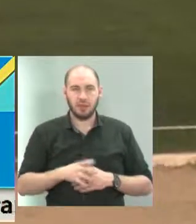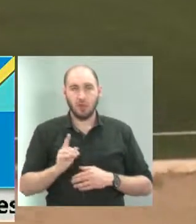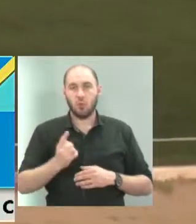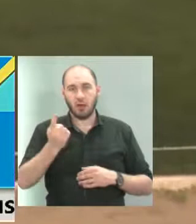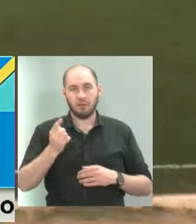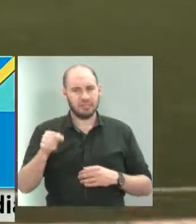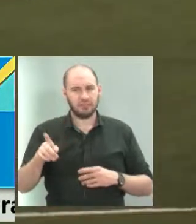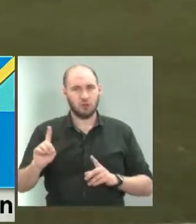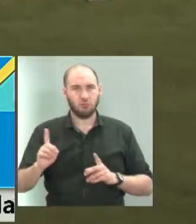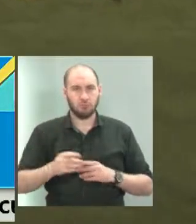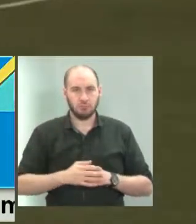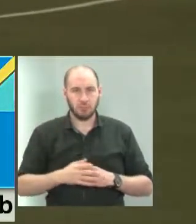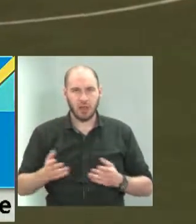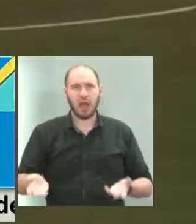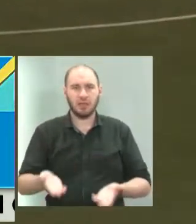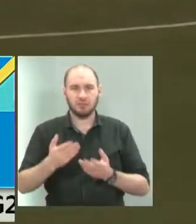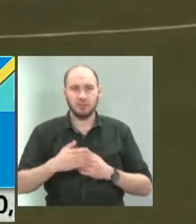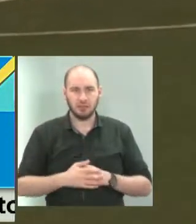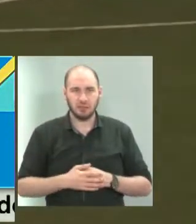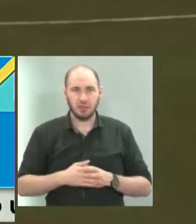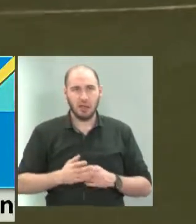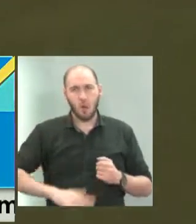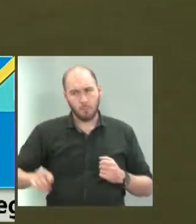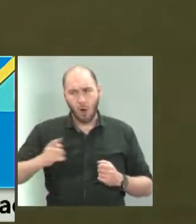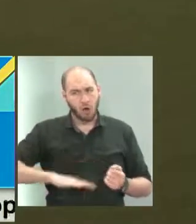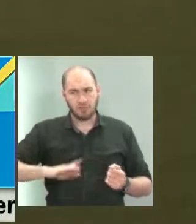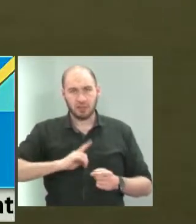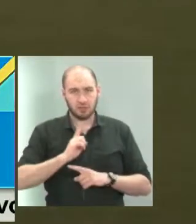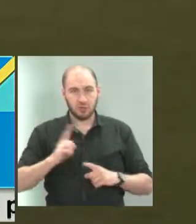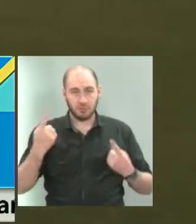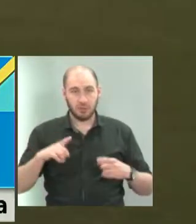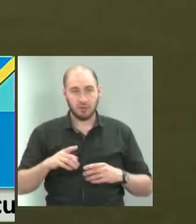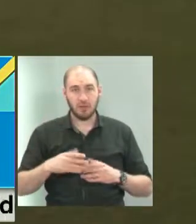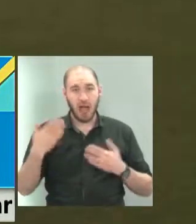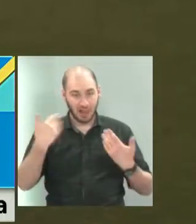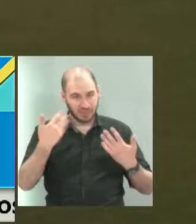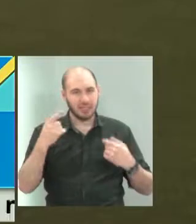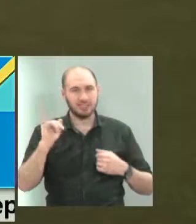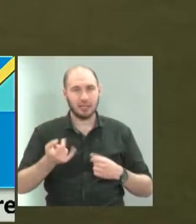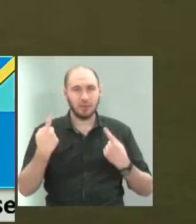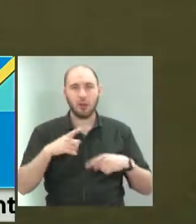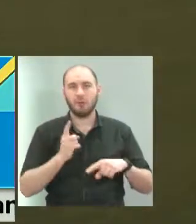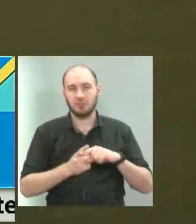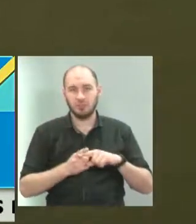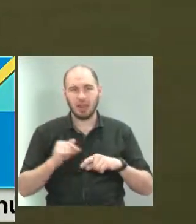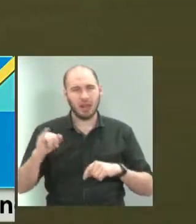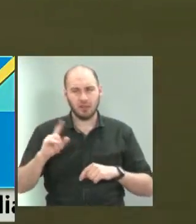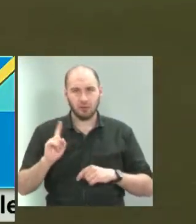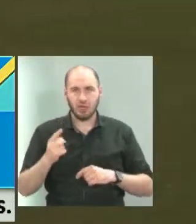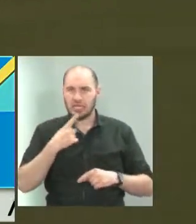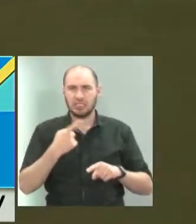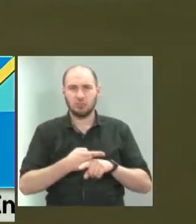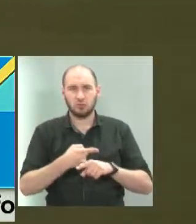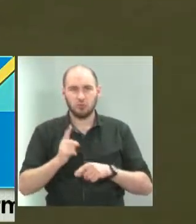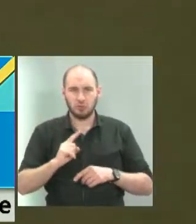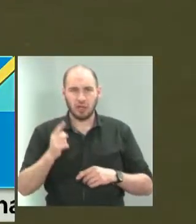decirle, mira, no lo queremos, alentá, no ofendás a nadie, pero alentá, no hay ningún problema. Pero por el lado positivo, no por el lado negativo de insultar,